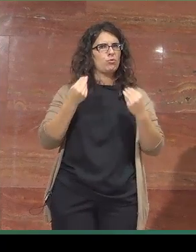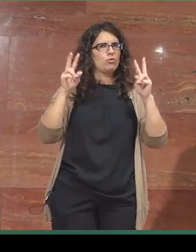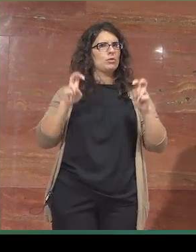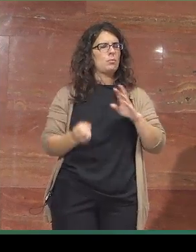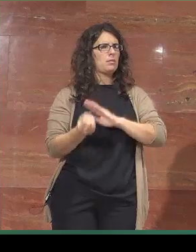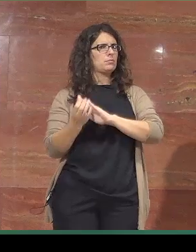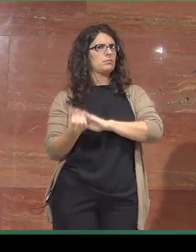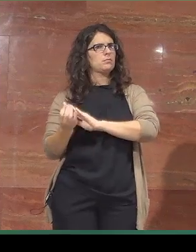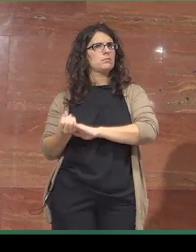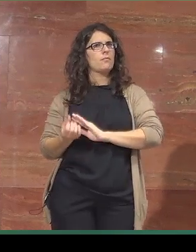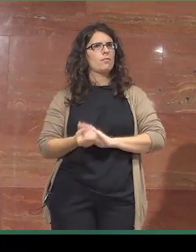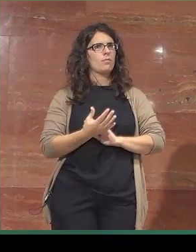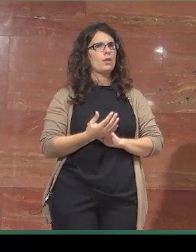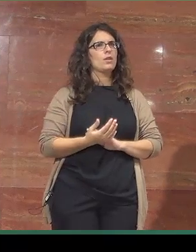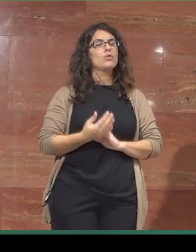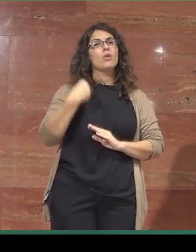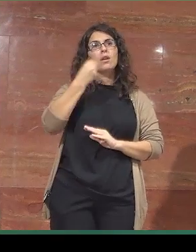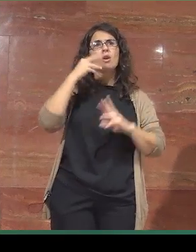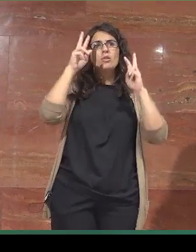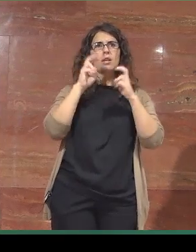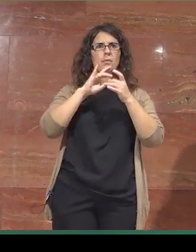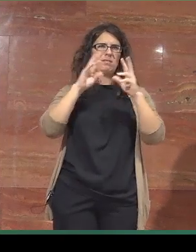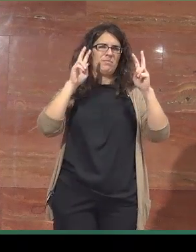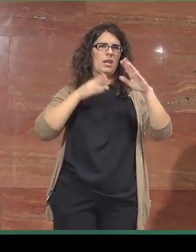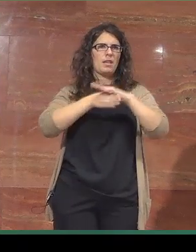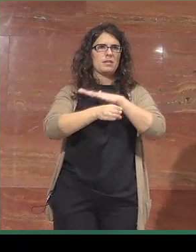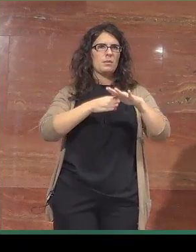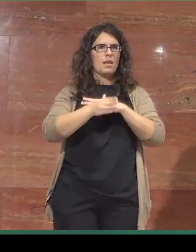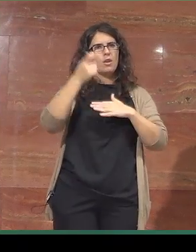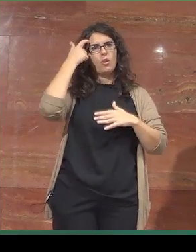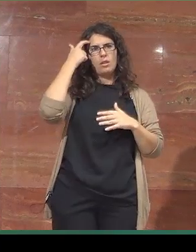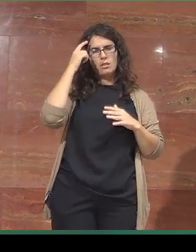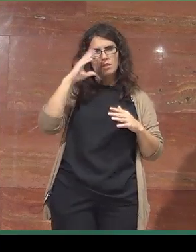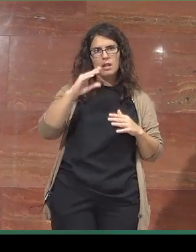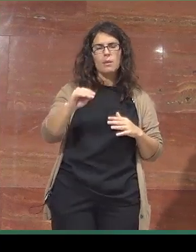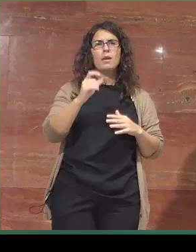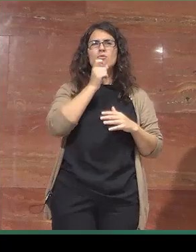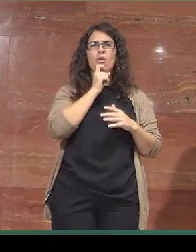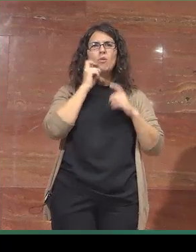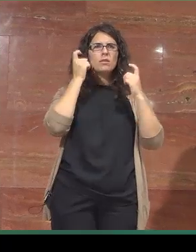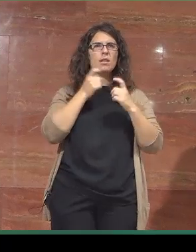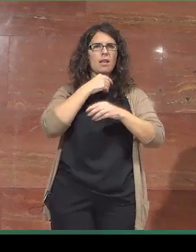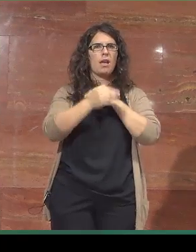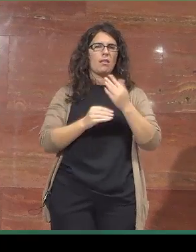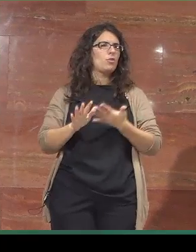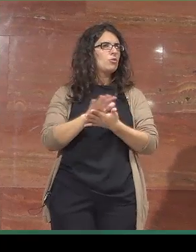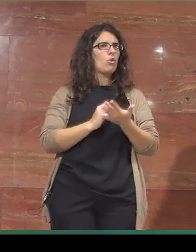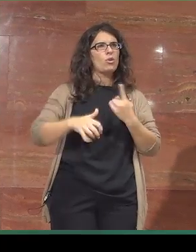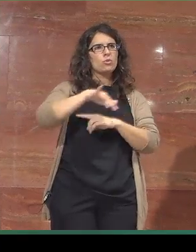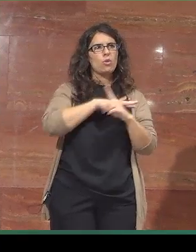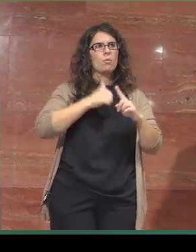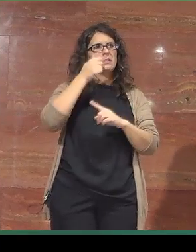yo creo que en la discusión sobre la accesibilidad cognitiva y cómo hacer más accesibles cognitivamente los